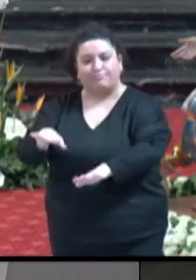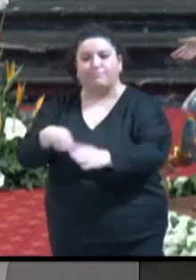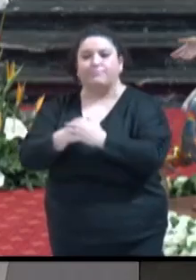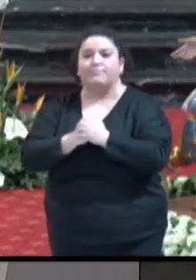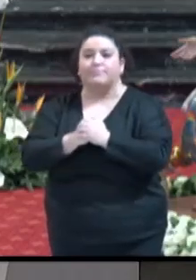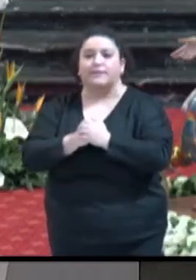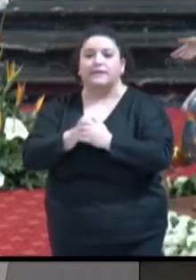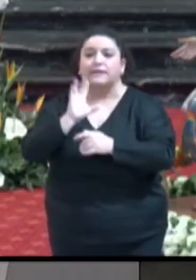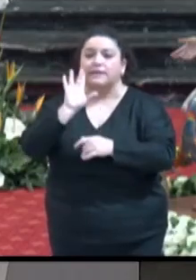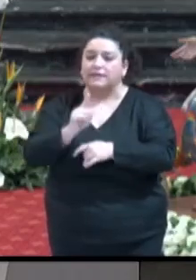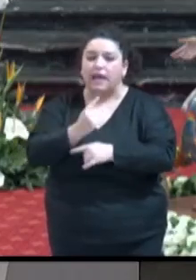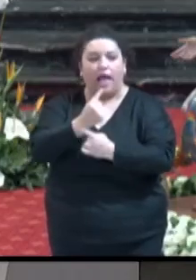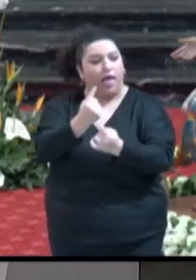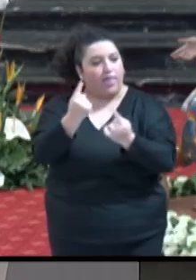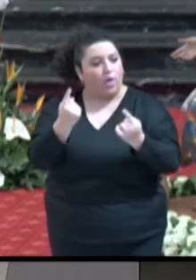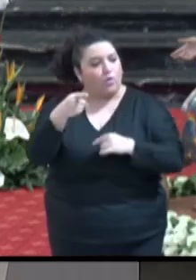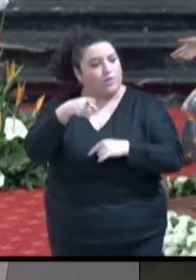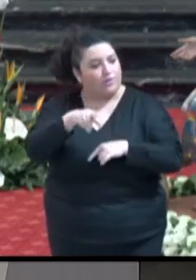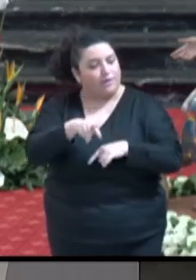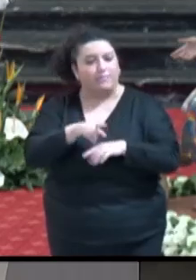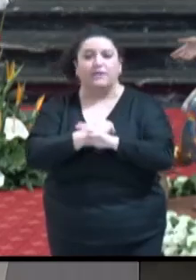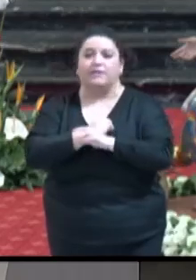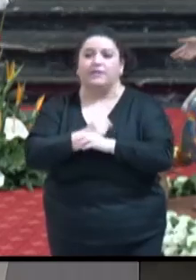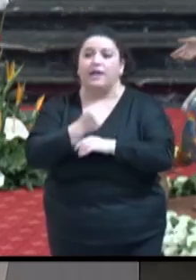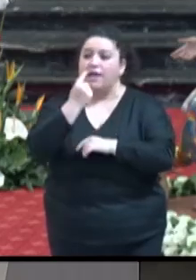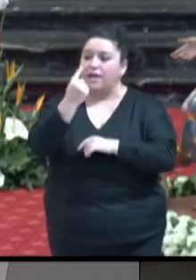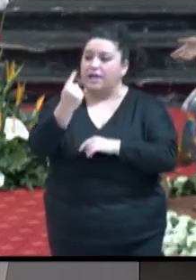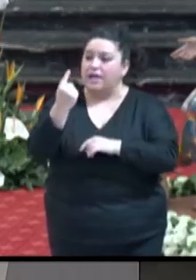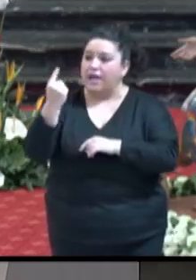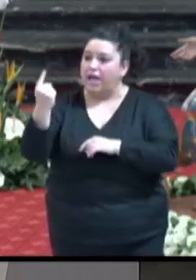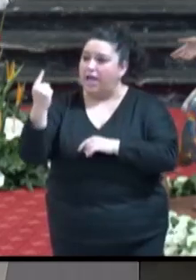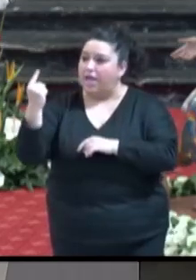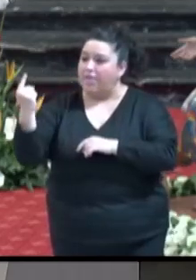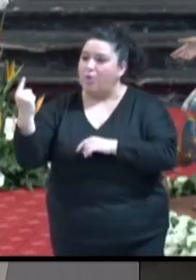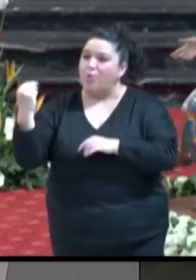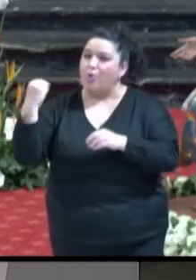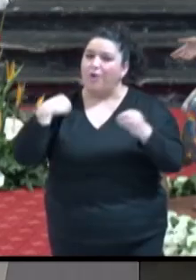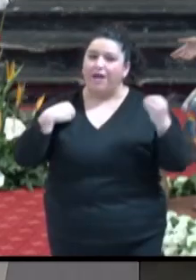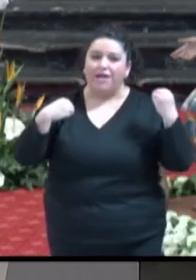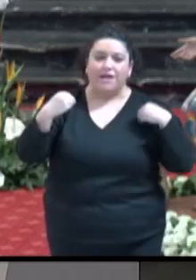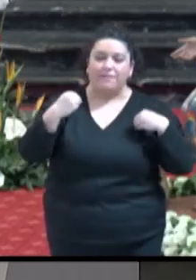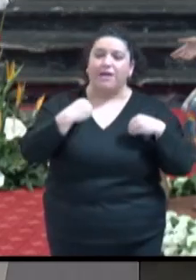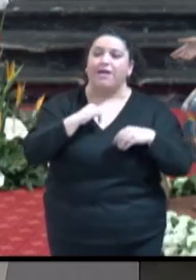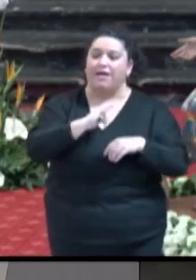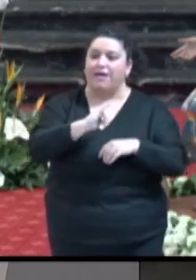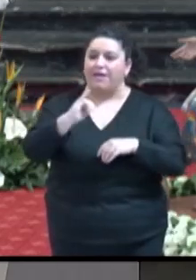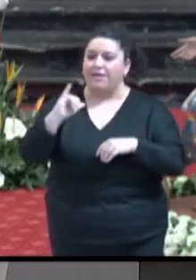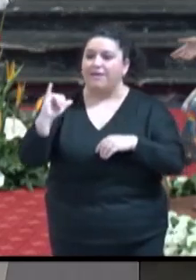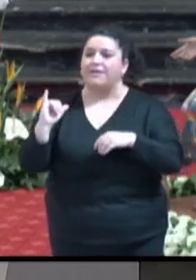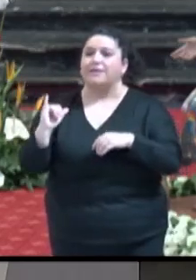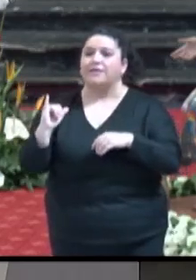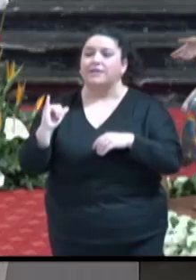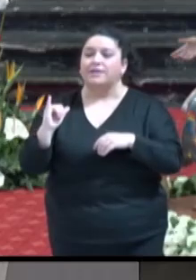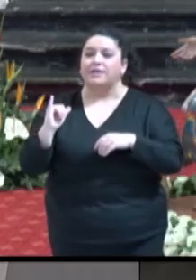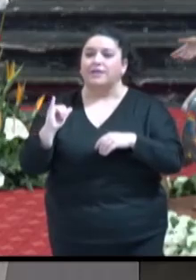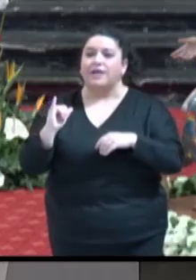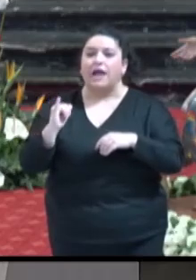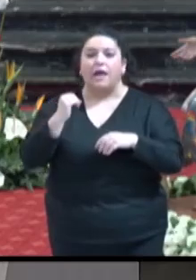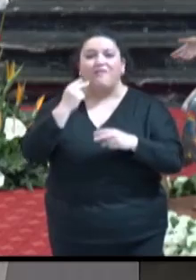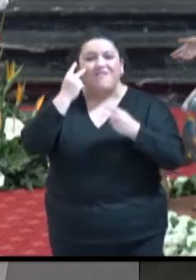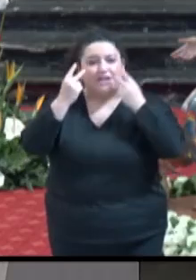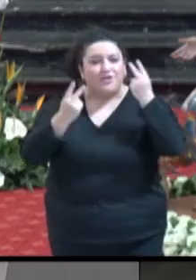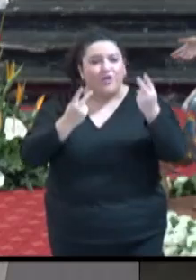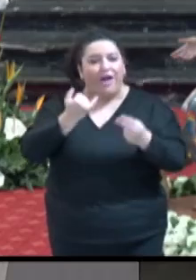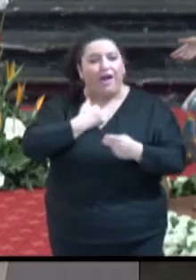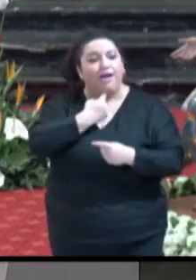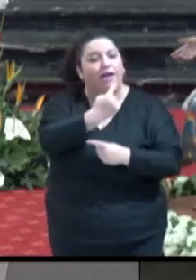también cada uno de nosotros hemos recibido una llamada hemos recibido una misión